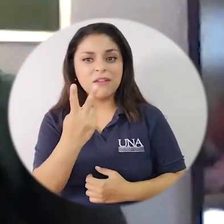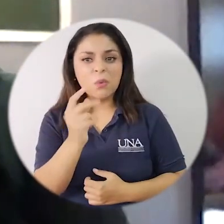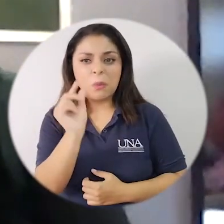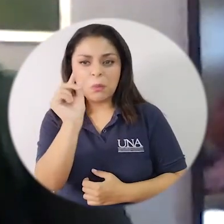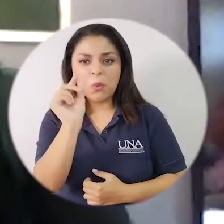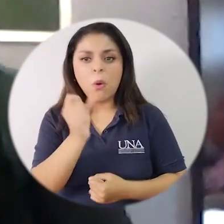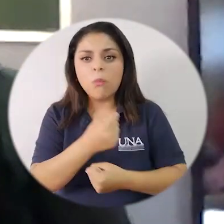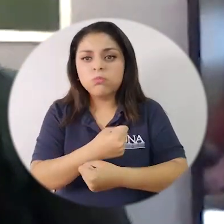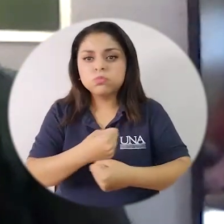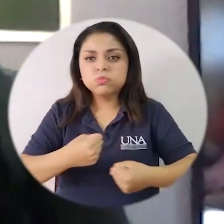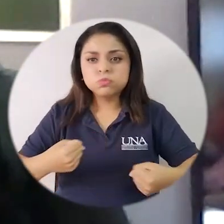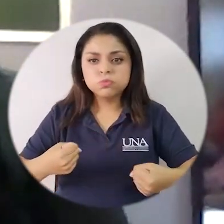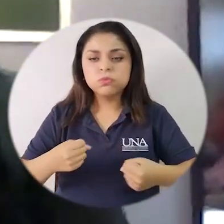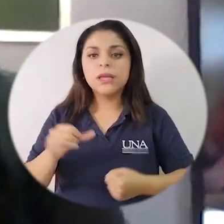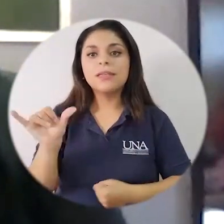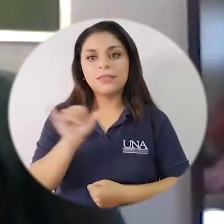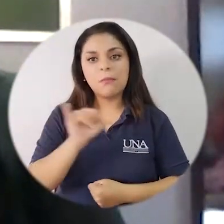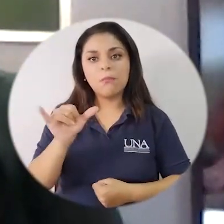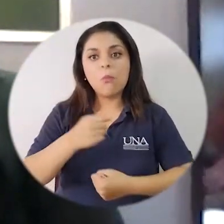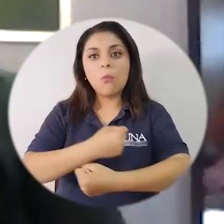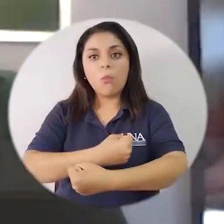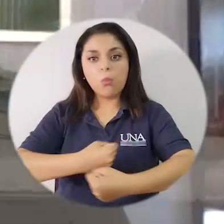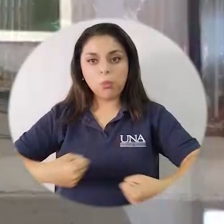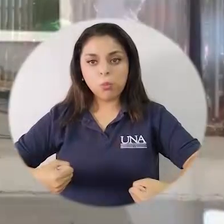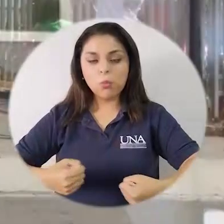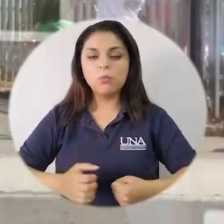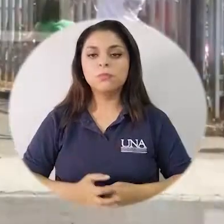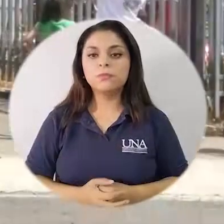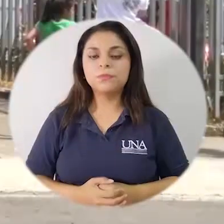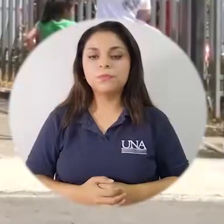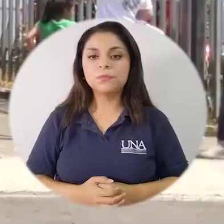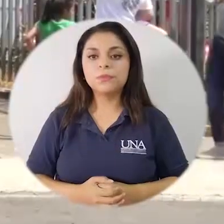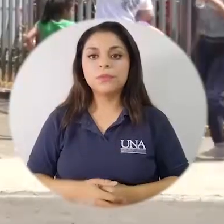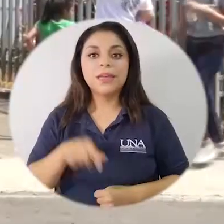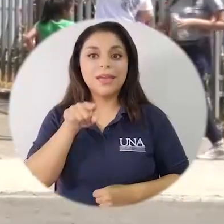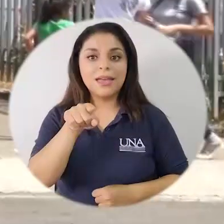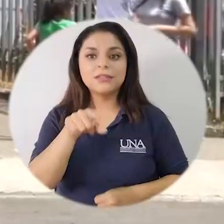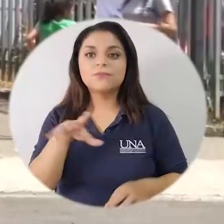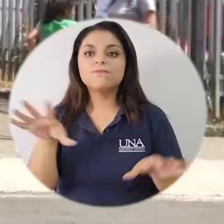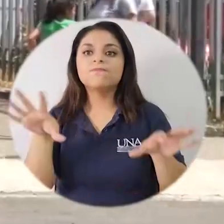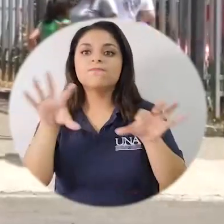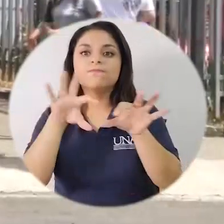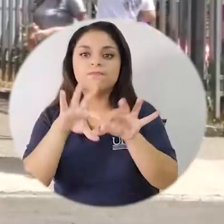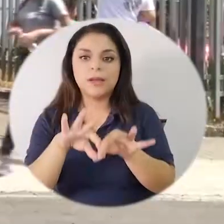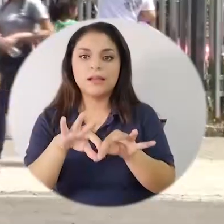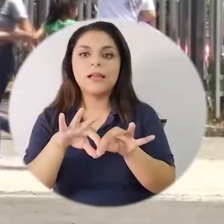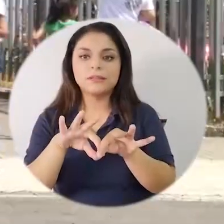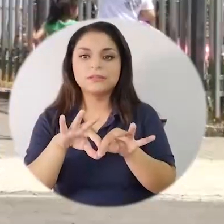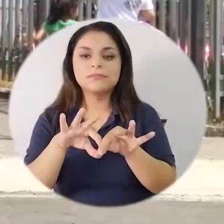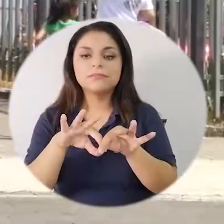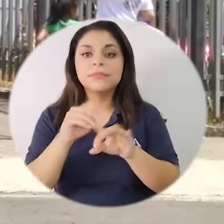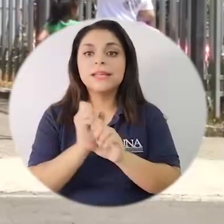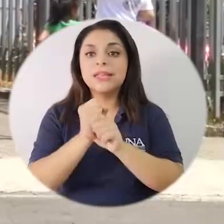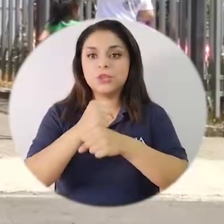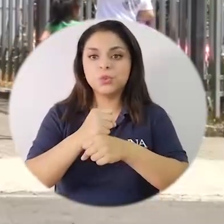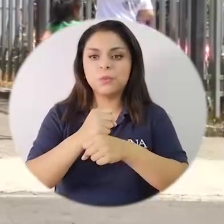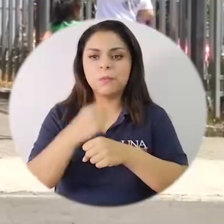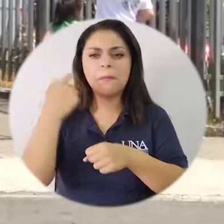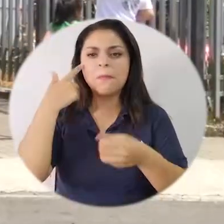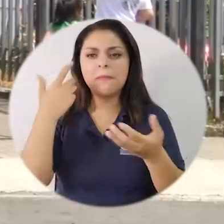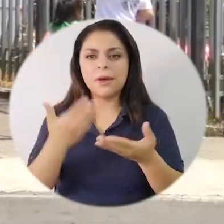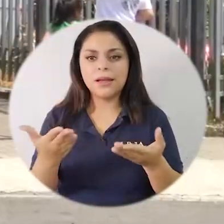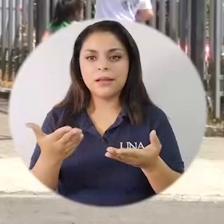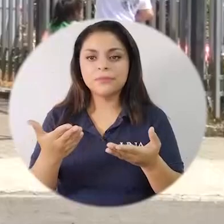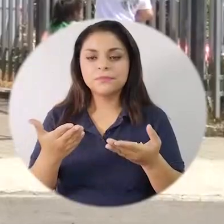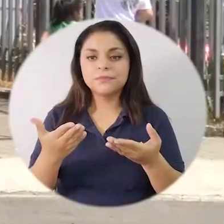de sobrepeso en ellos y también de obesidad. Entonces fue una alianza